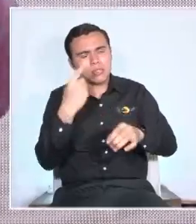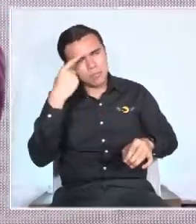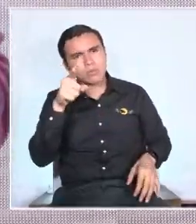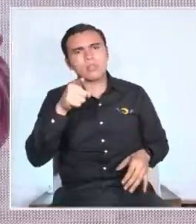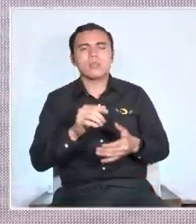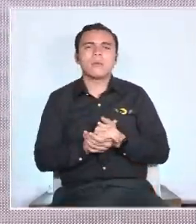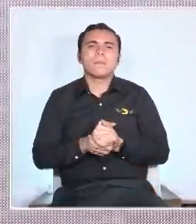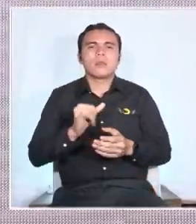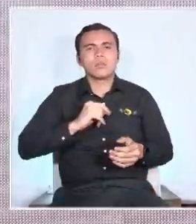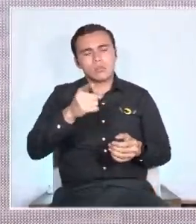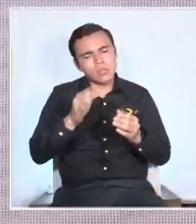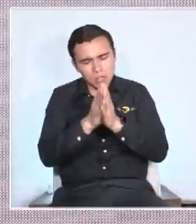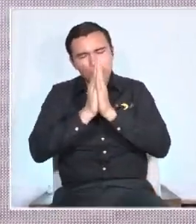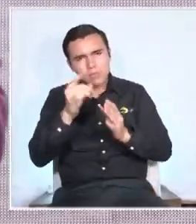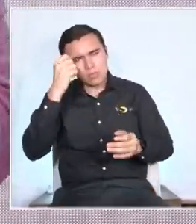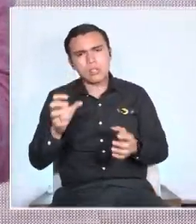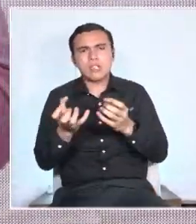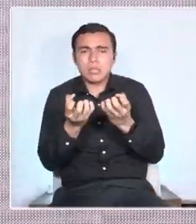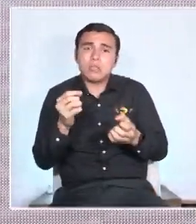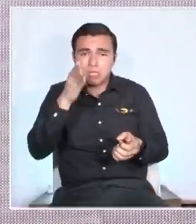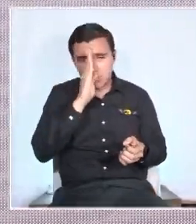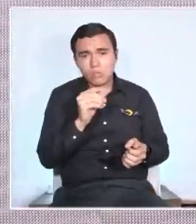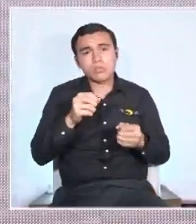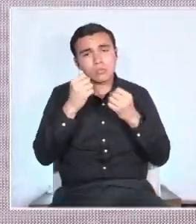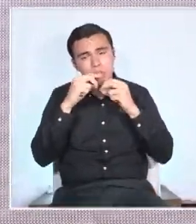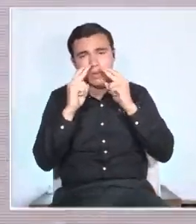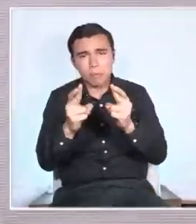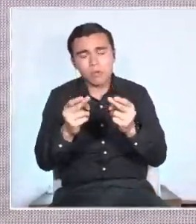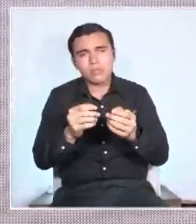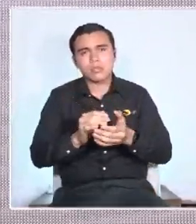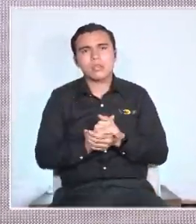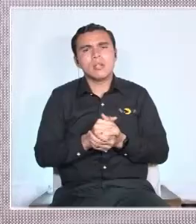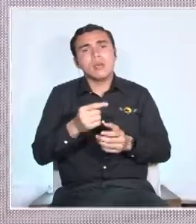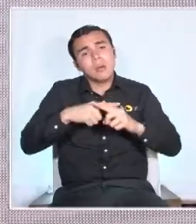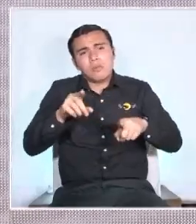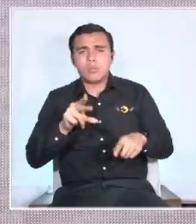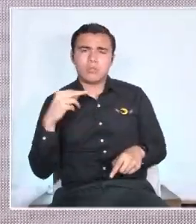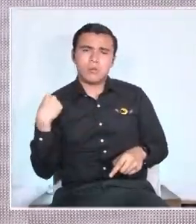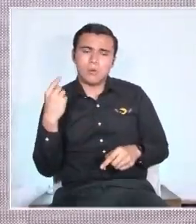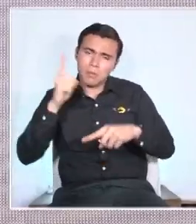una petición, y si Dios quiere, la contesta. Aleluya. Pero no podemos